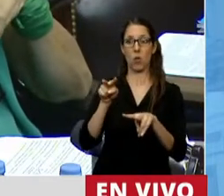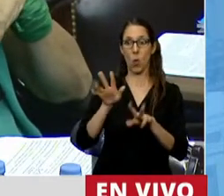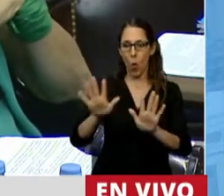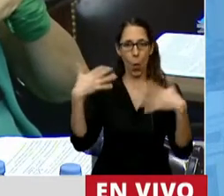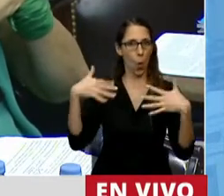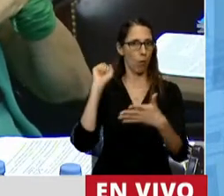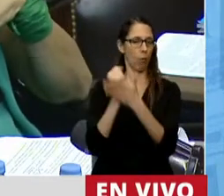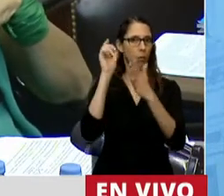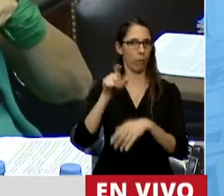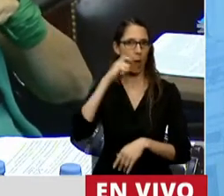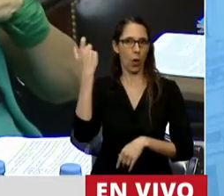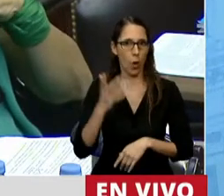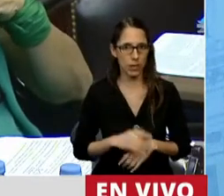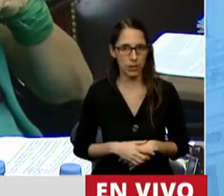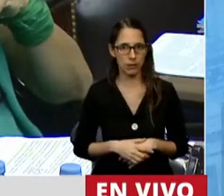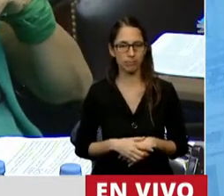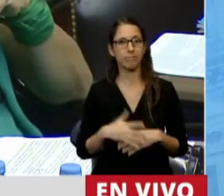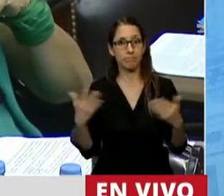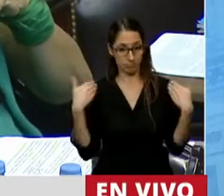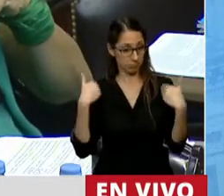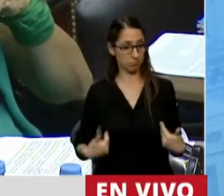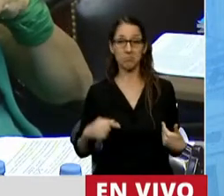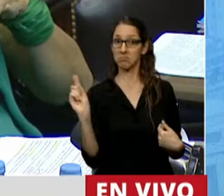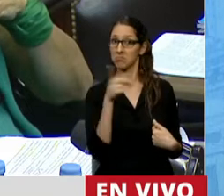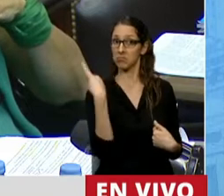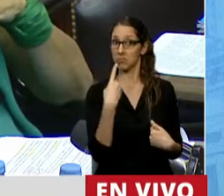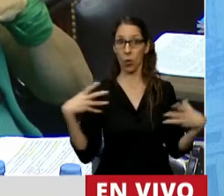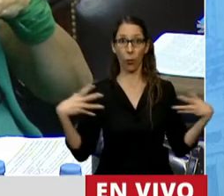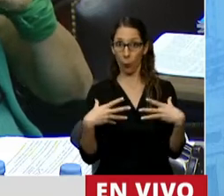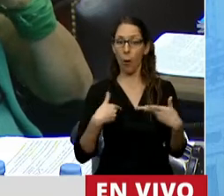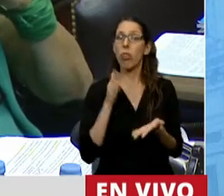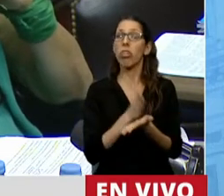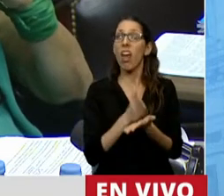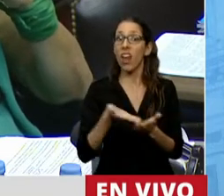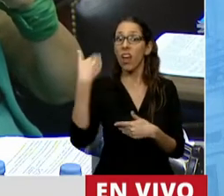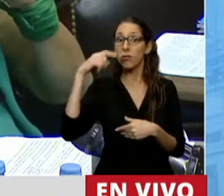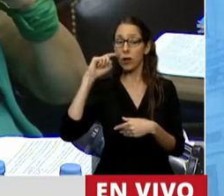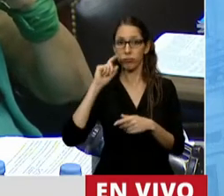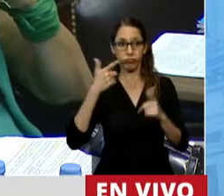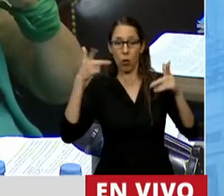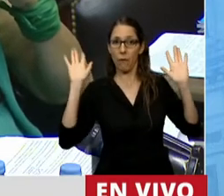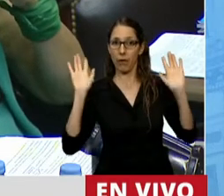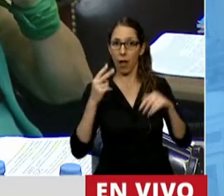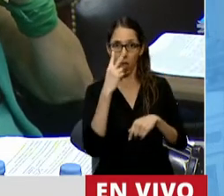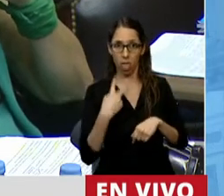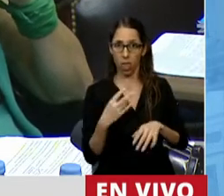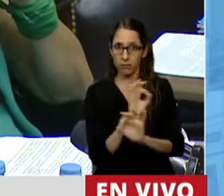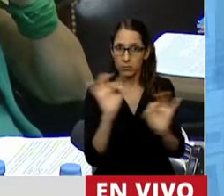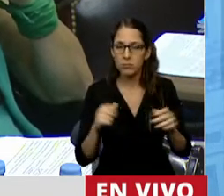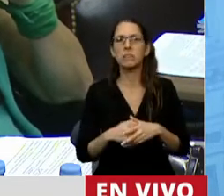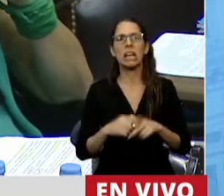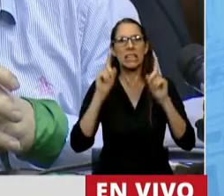No solo no se reconocían nuestros derechos, sino que también fuimos